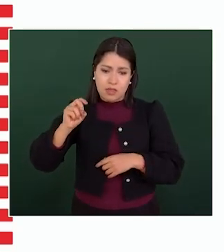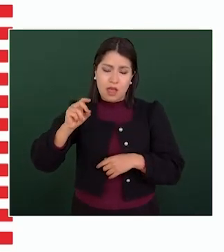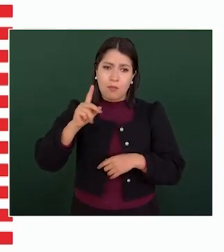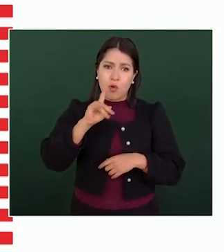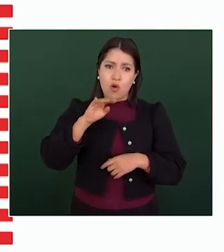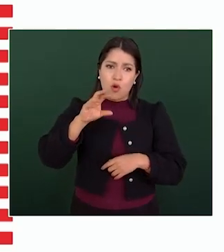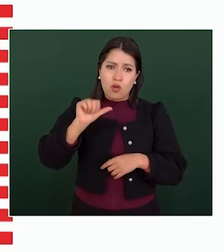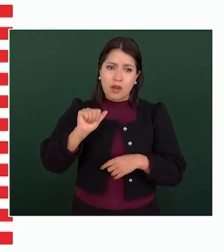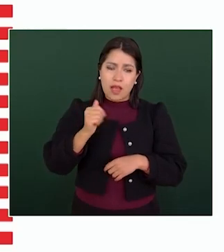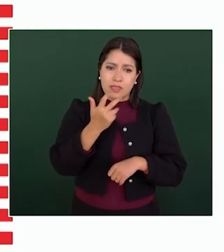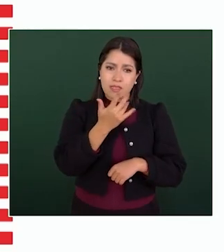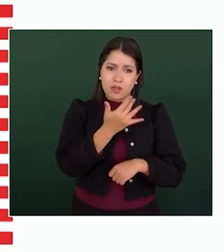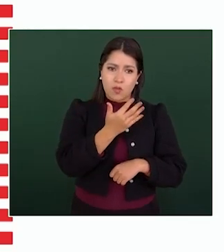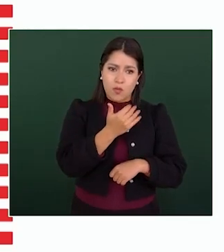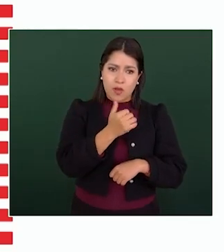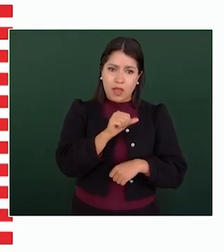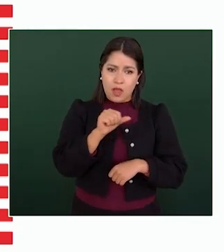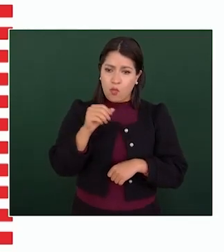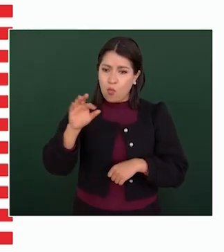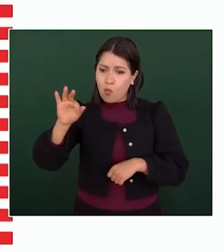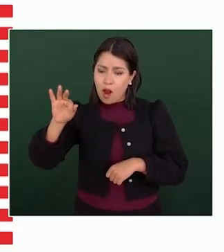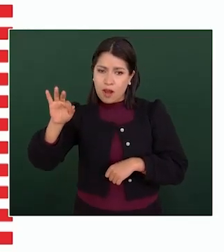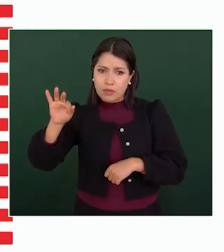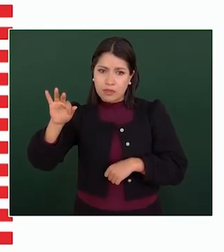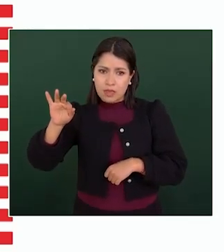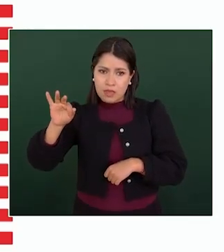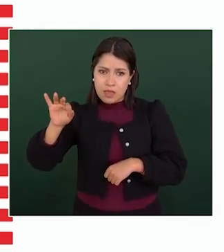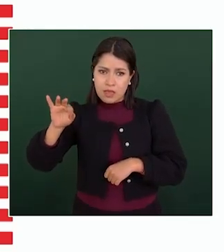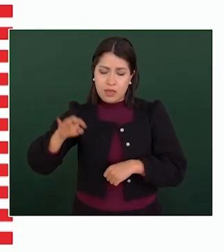Polonia, 50-40